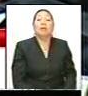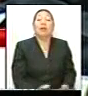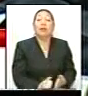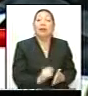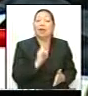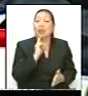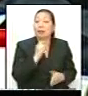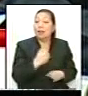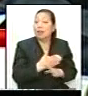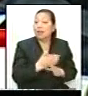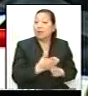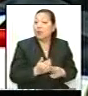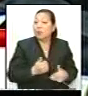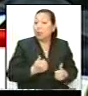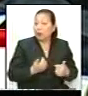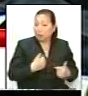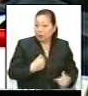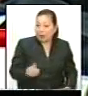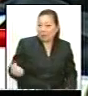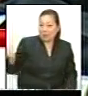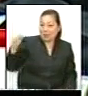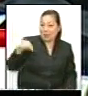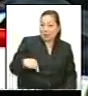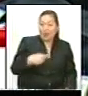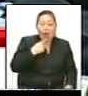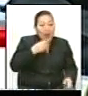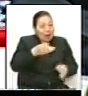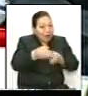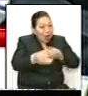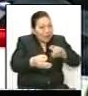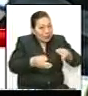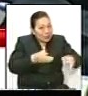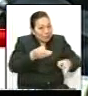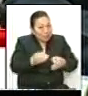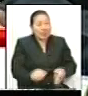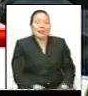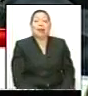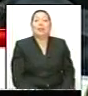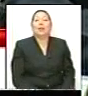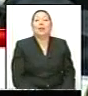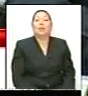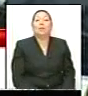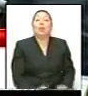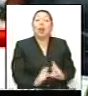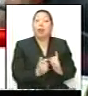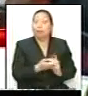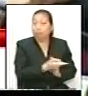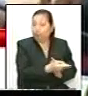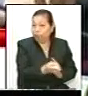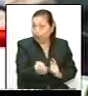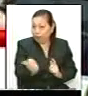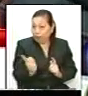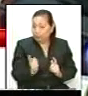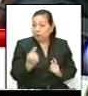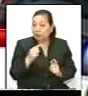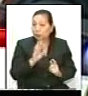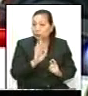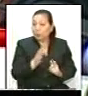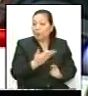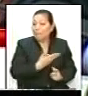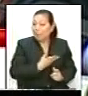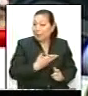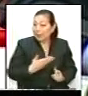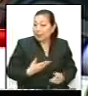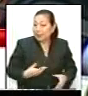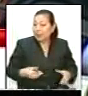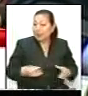el motivo por el cual estoy acá, explicando a el Congreso, por intermedio de sus presidentes, a